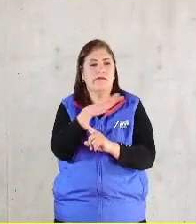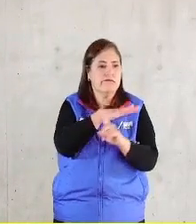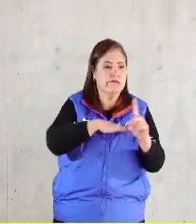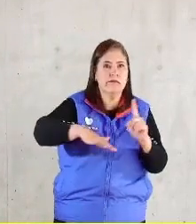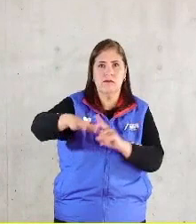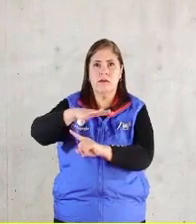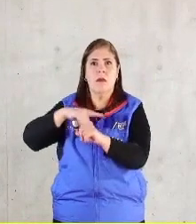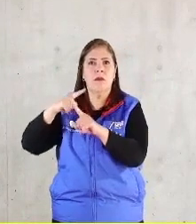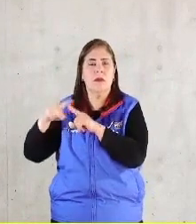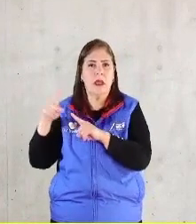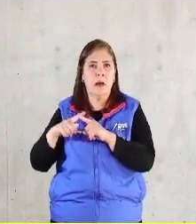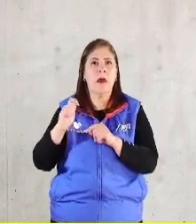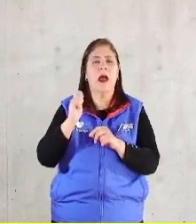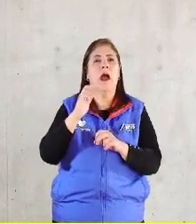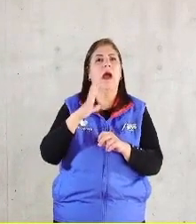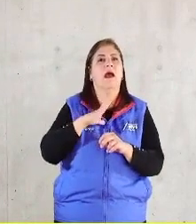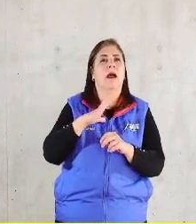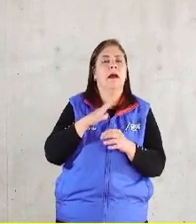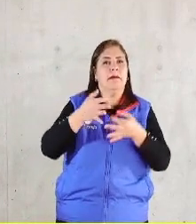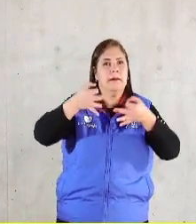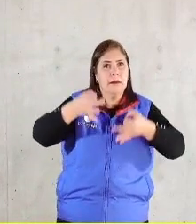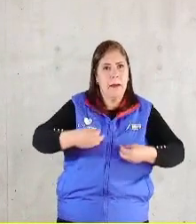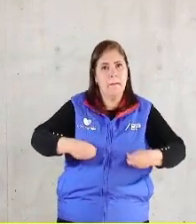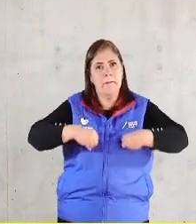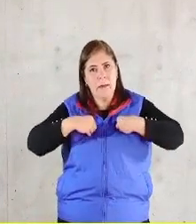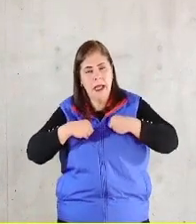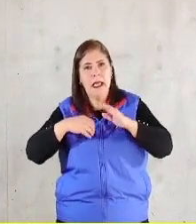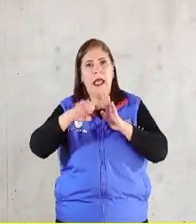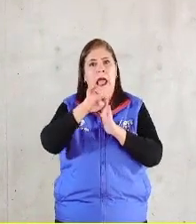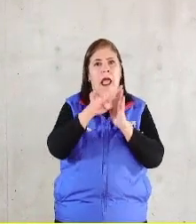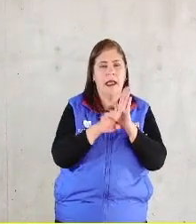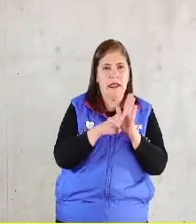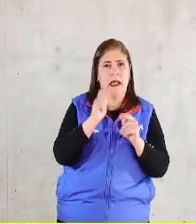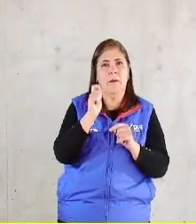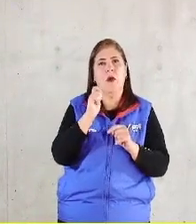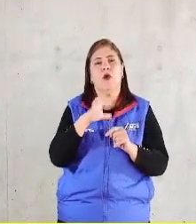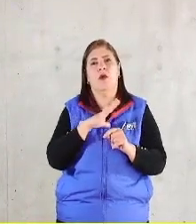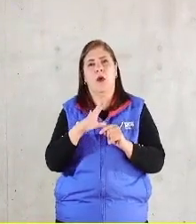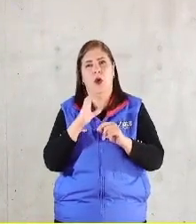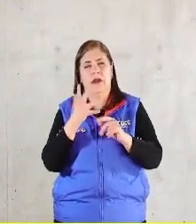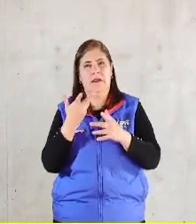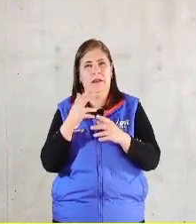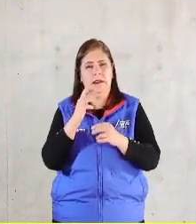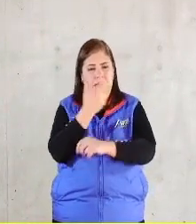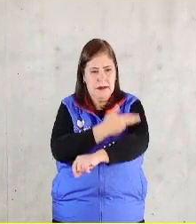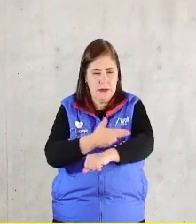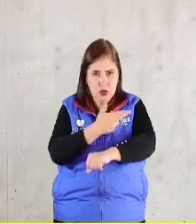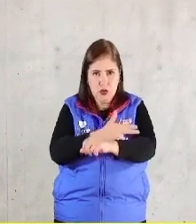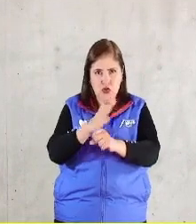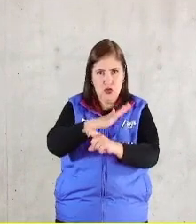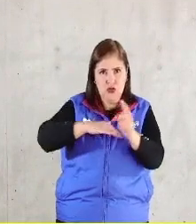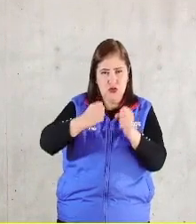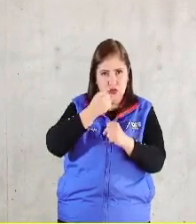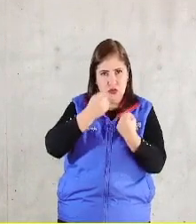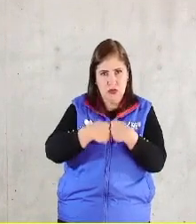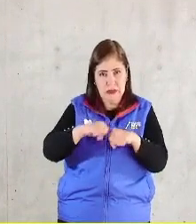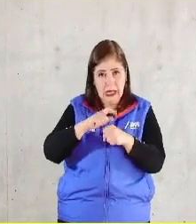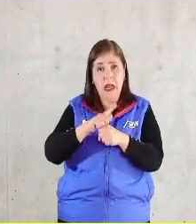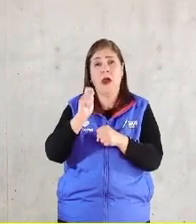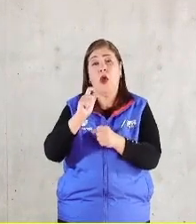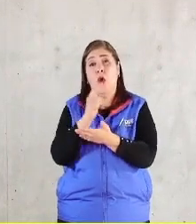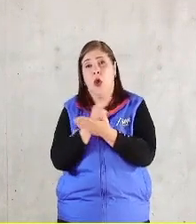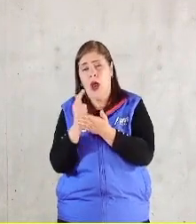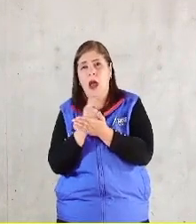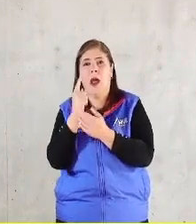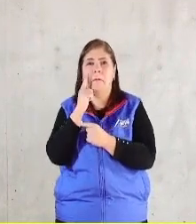que responden al ambiente, a calidad de vida, comunidad, ética y gestión de la responsabilidad social. Y los que están en gris, por ejemplo, políticas ambientales es de los